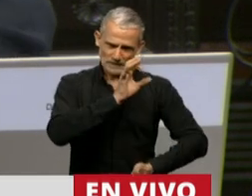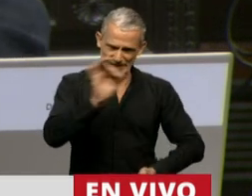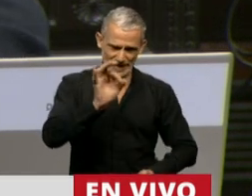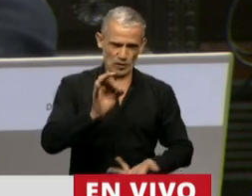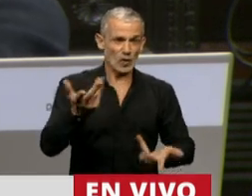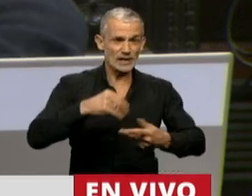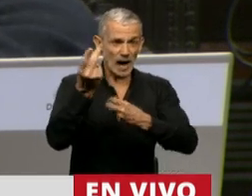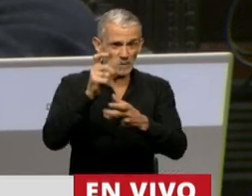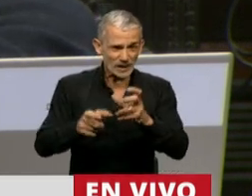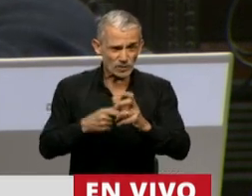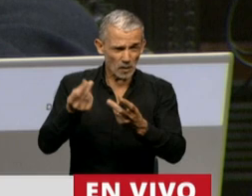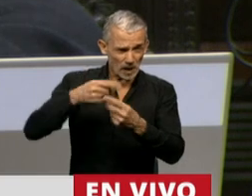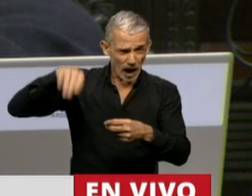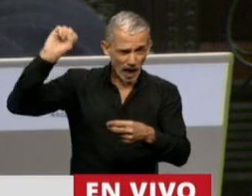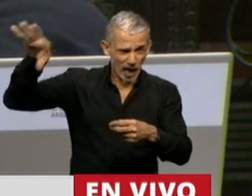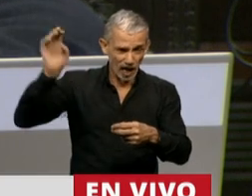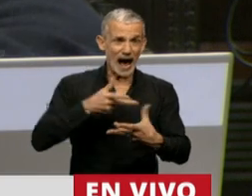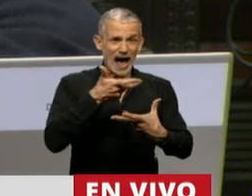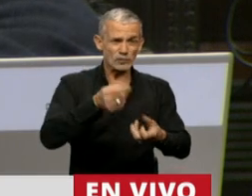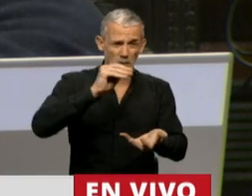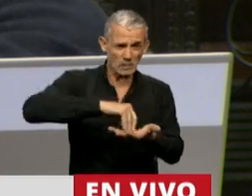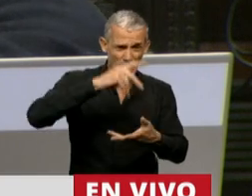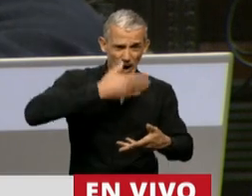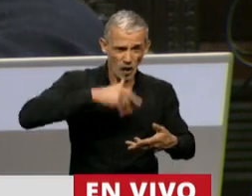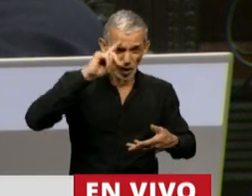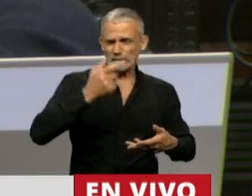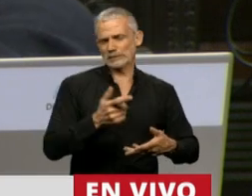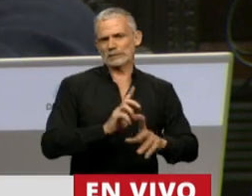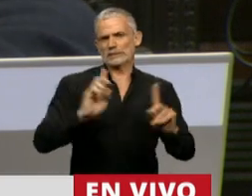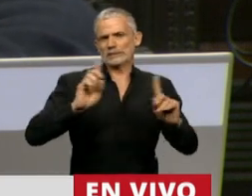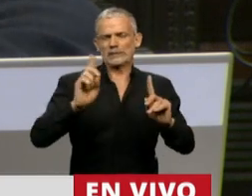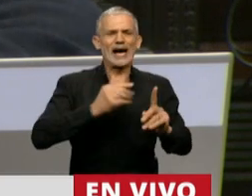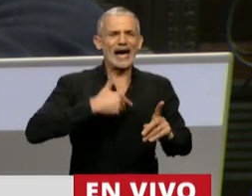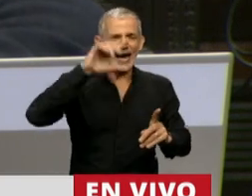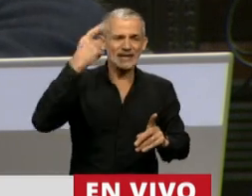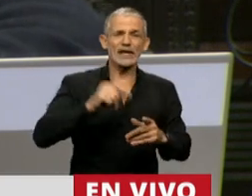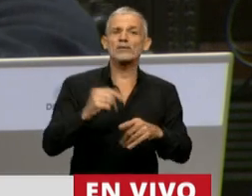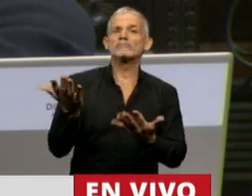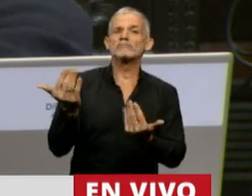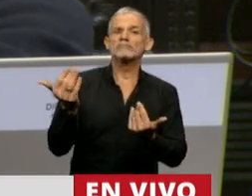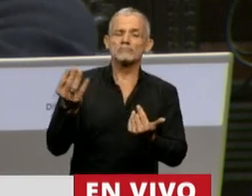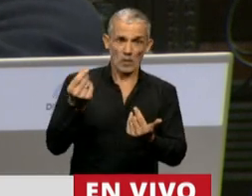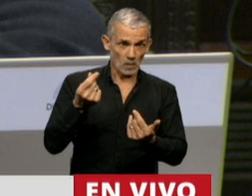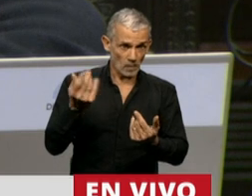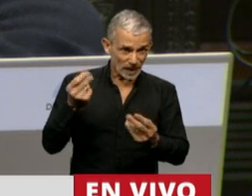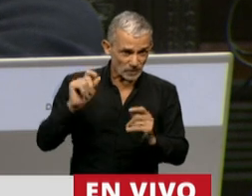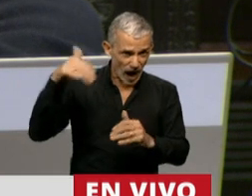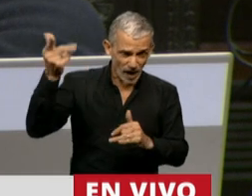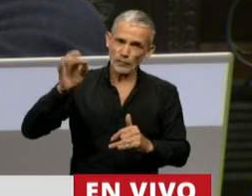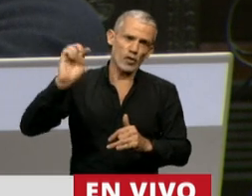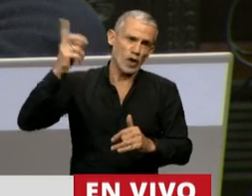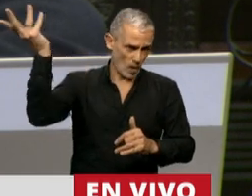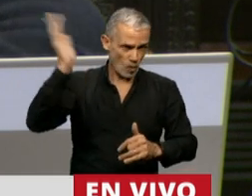personas que tiene la plata en el exterior sino que creo que el estado tendría que pedirles que repatría esos